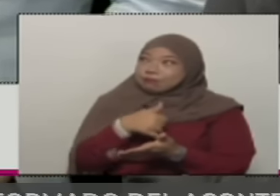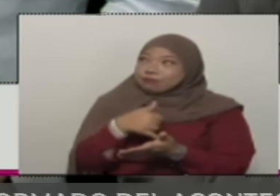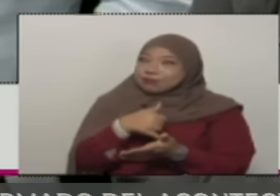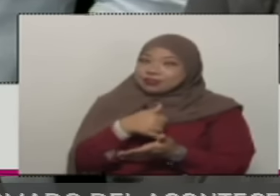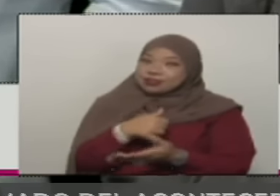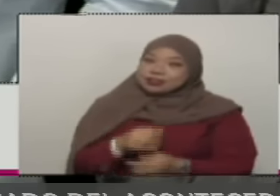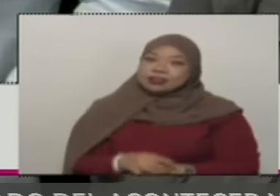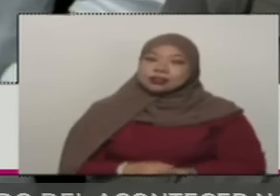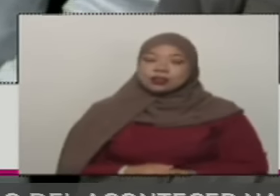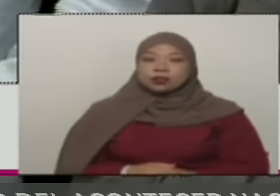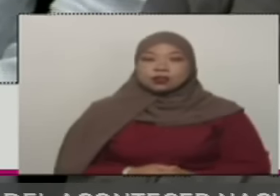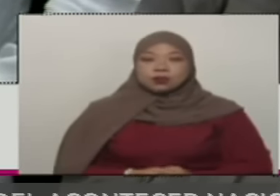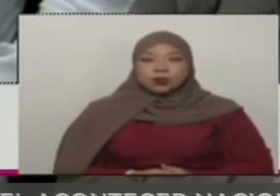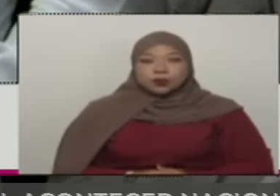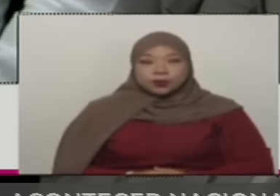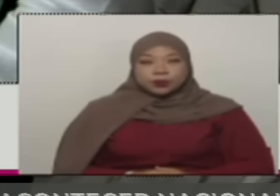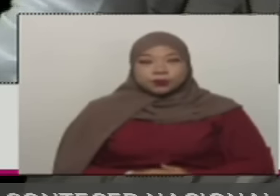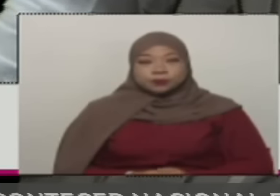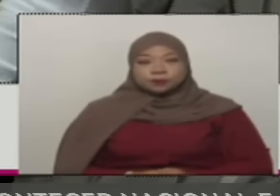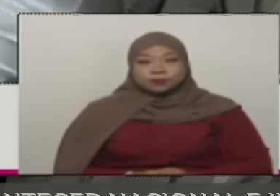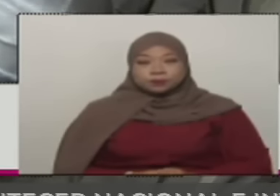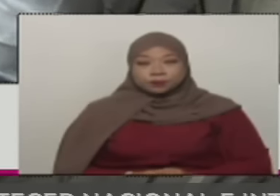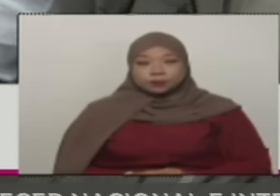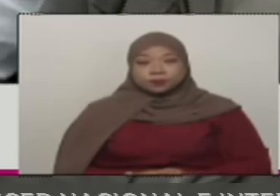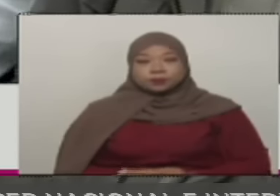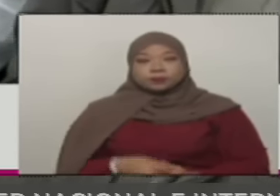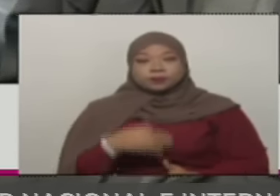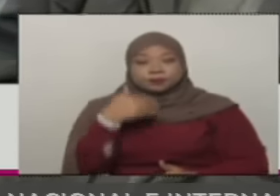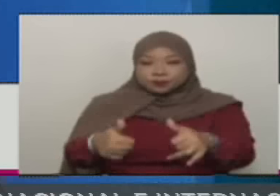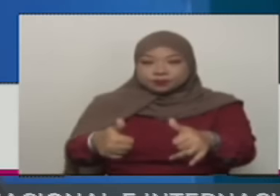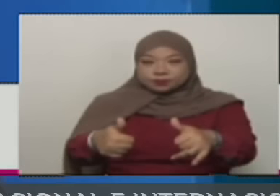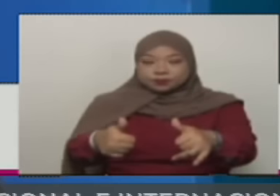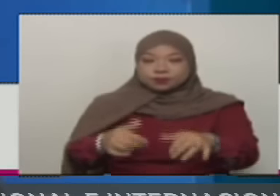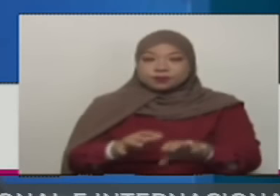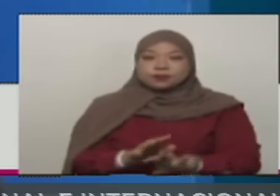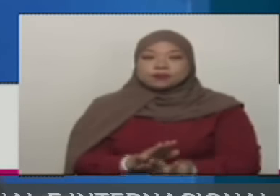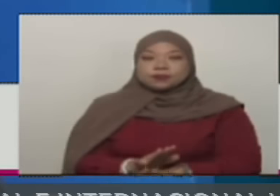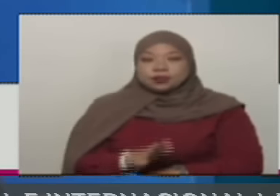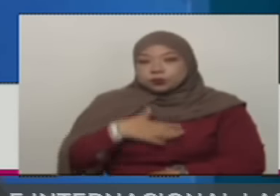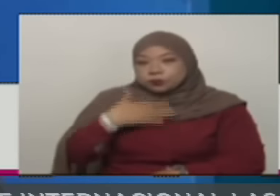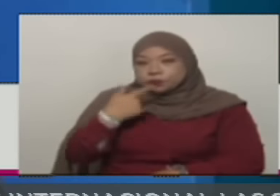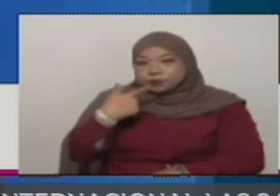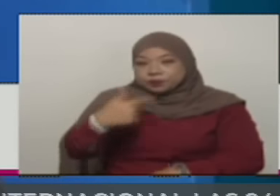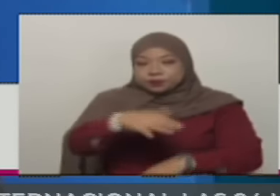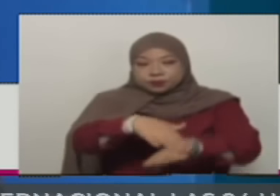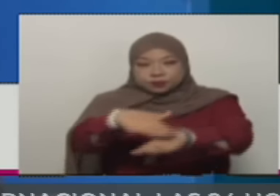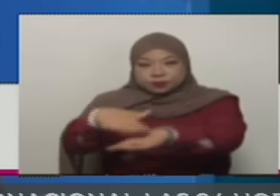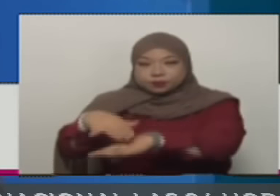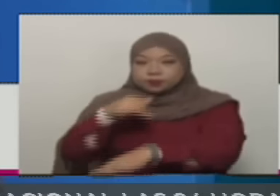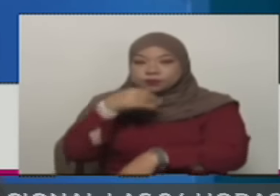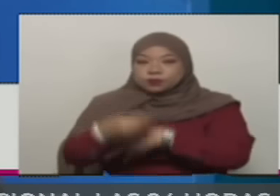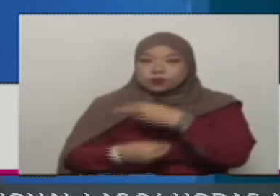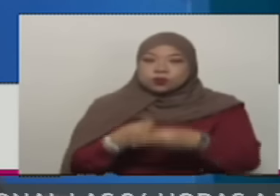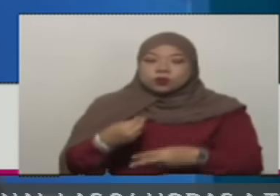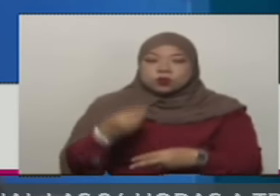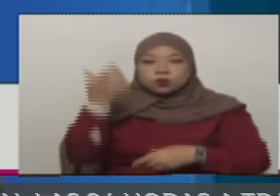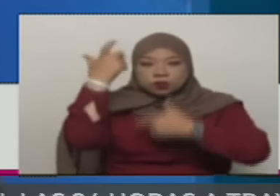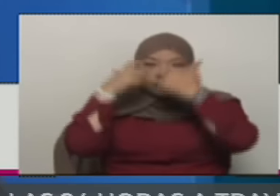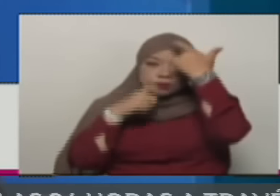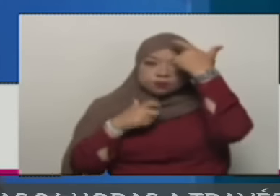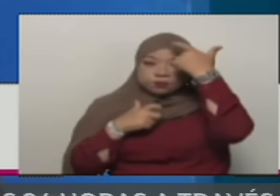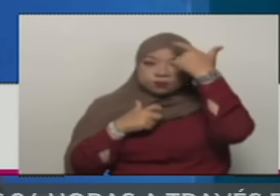que se fue gestando. Yo les puedo decir que con el comandante